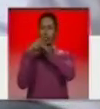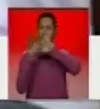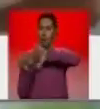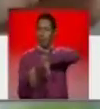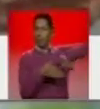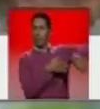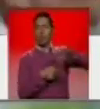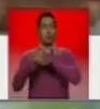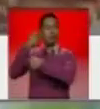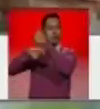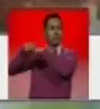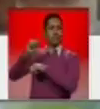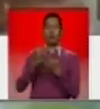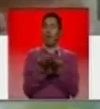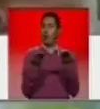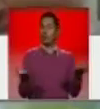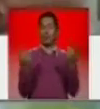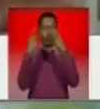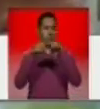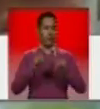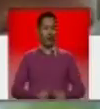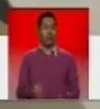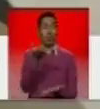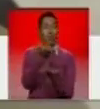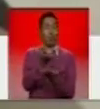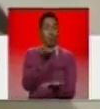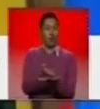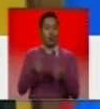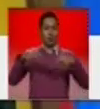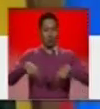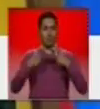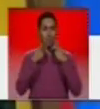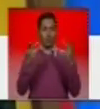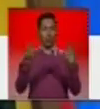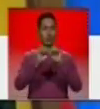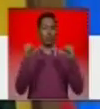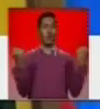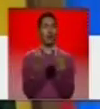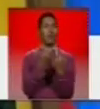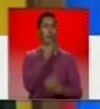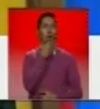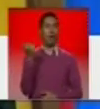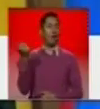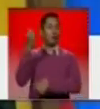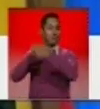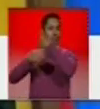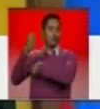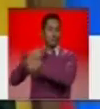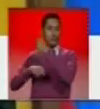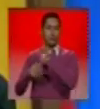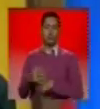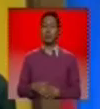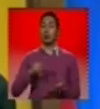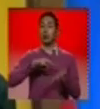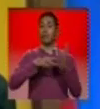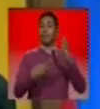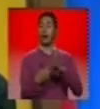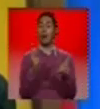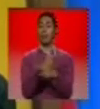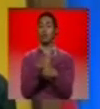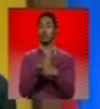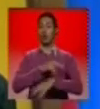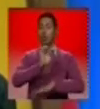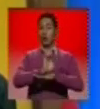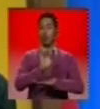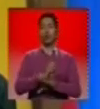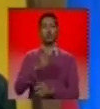y del 47% de exportaciones de la economía popular y solidaria. Fortalecerá la producción ecuatoriana, buscando nuevos mercados